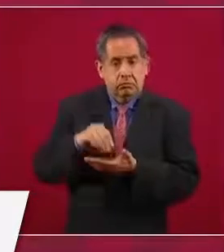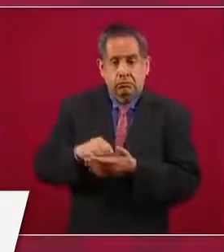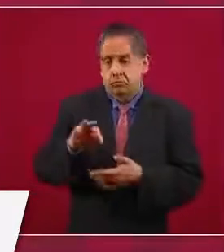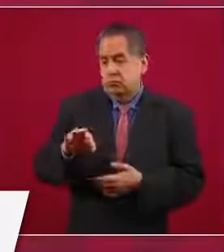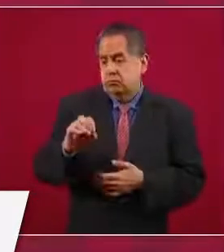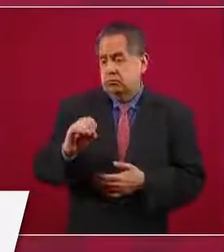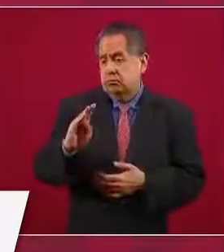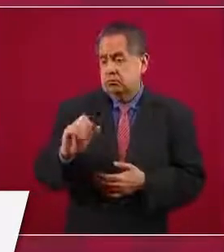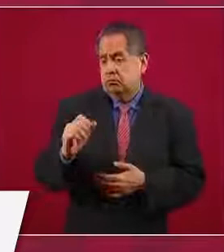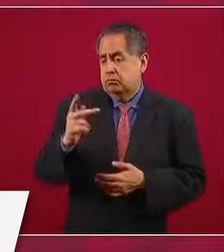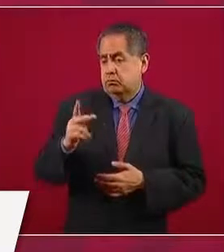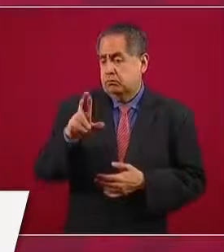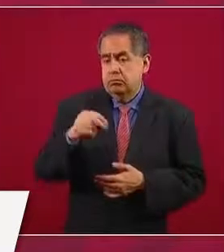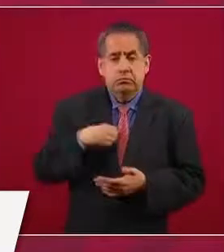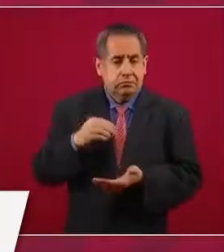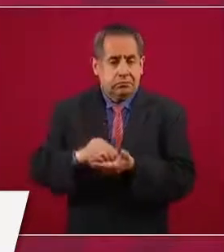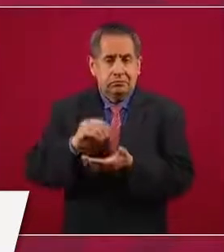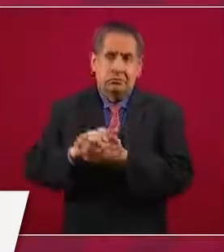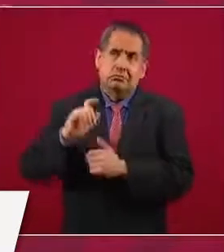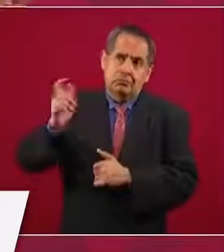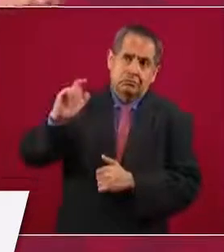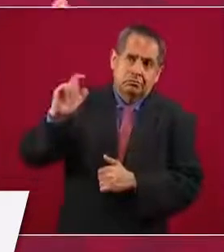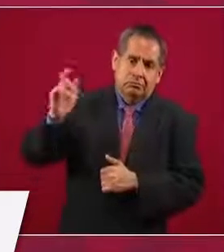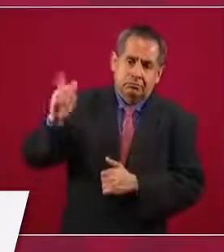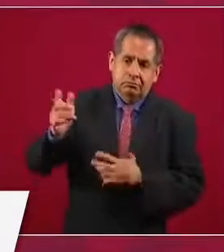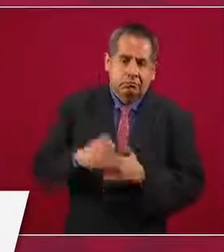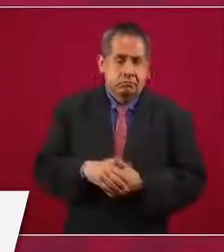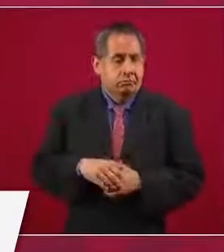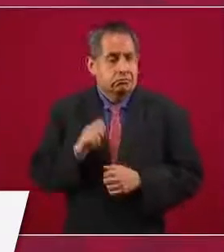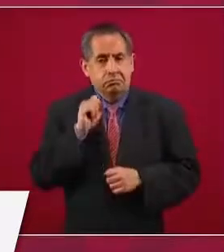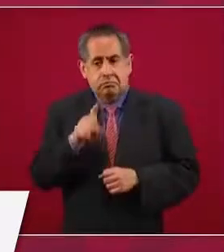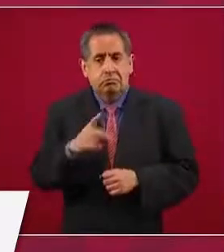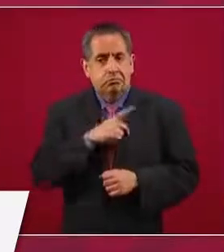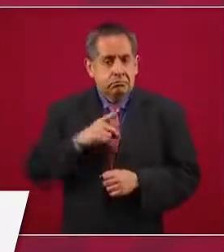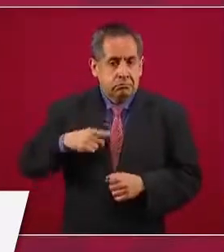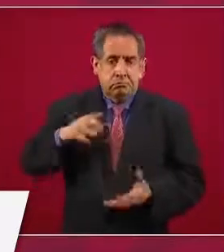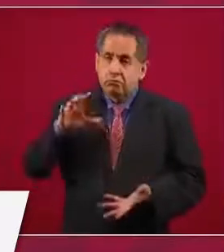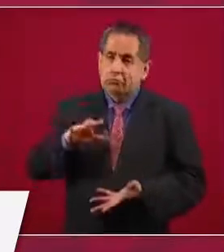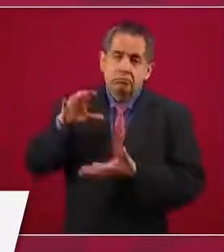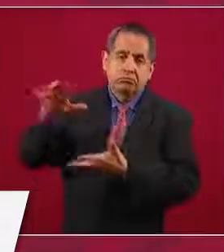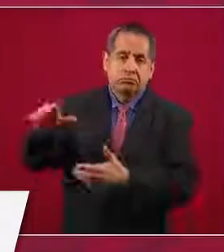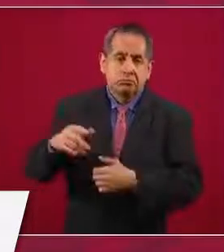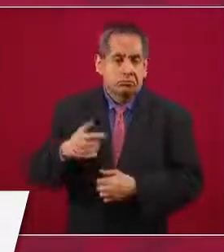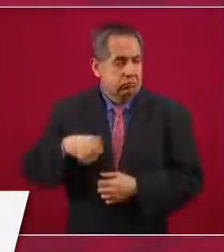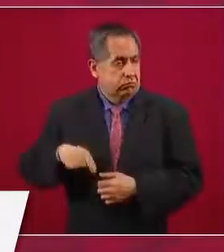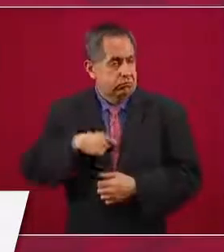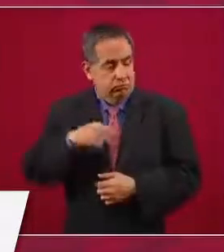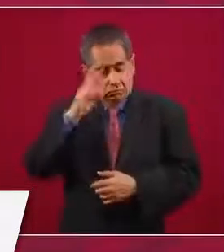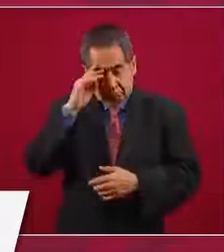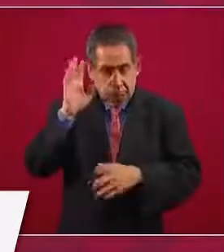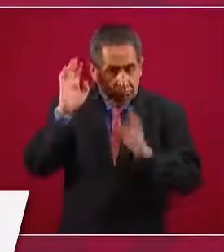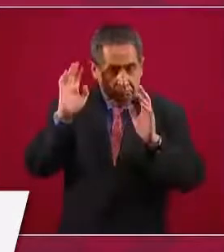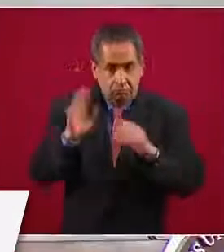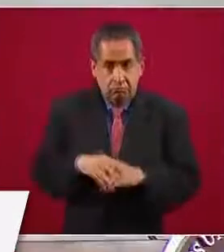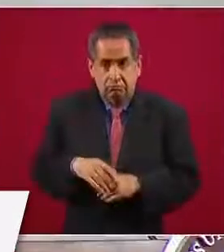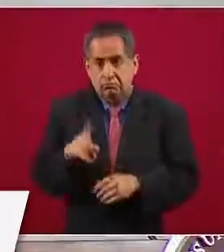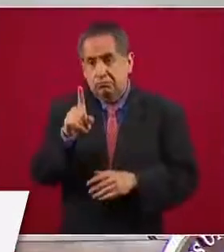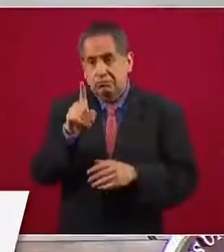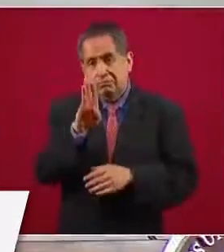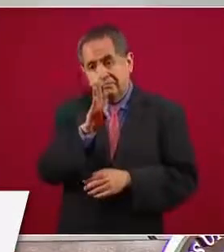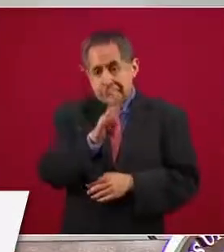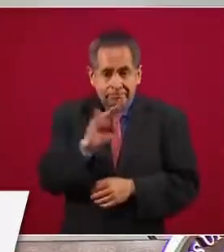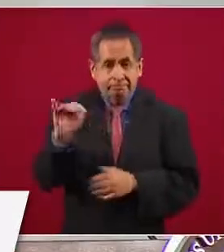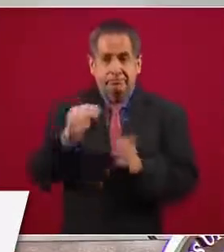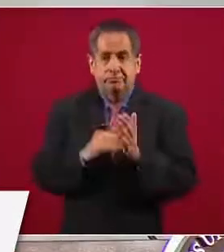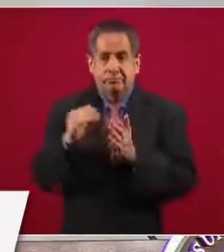proa la deuda es la misma hemos pagado más de un billón